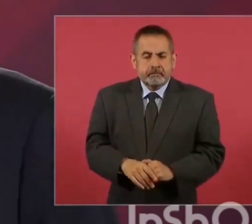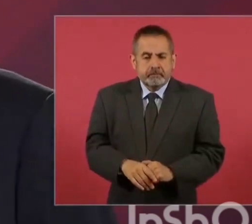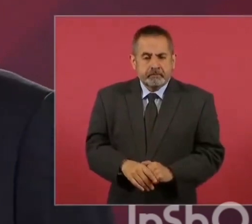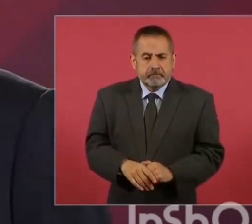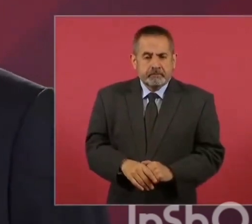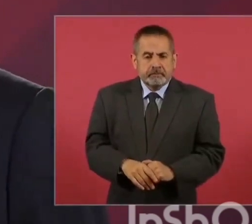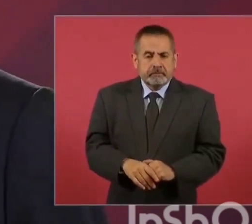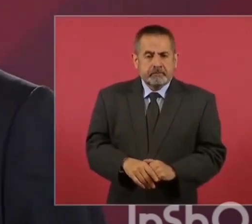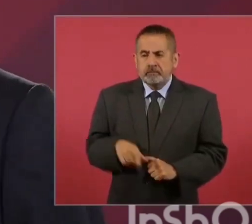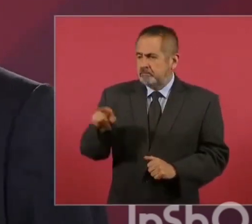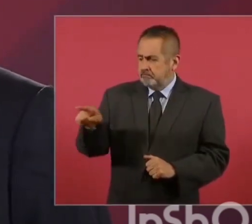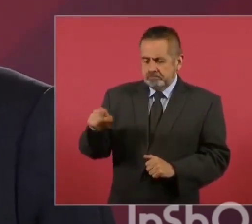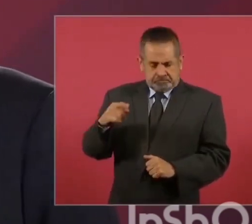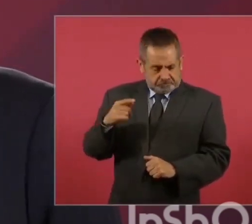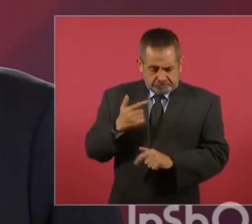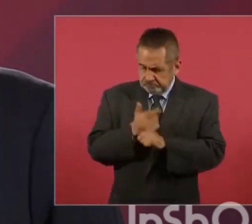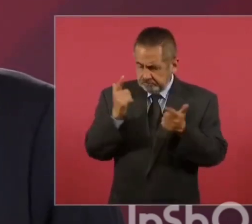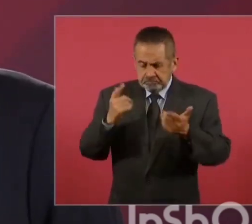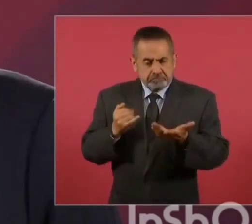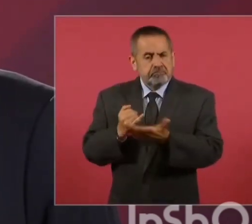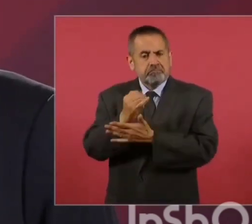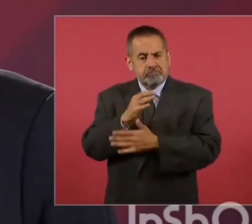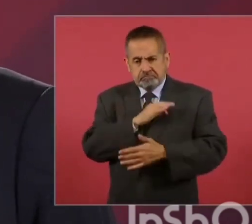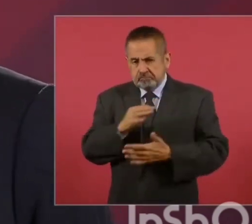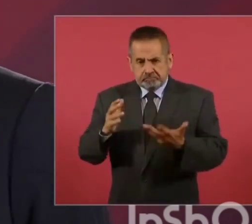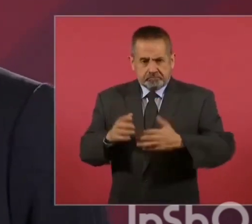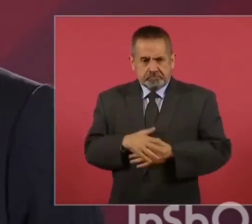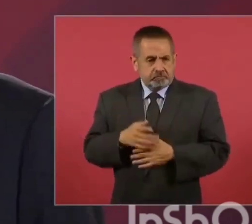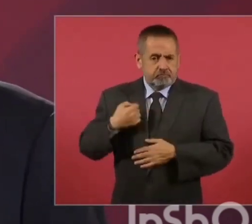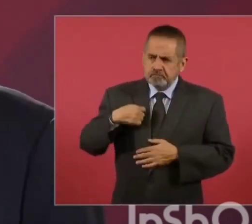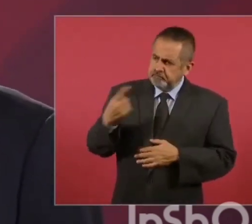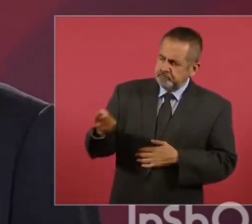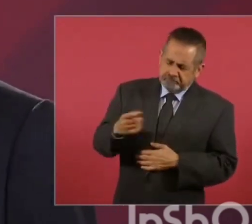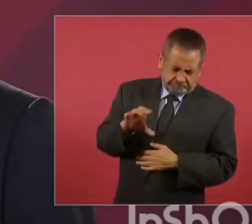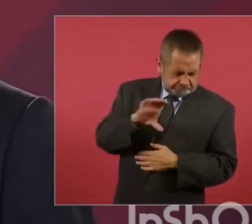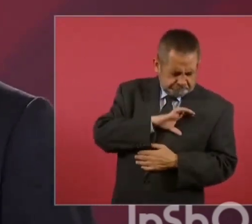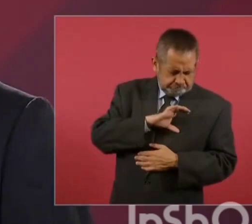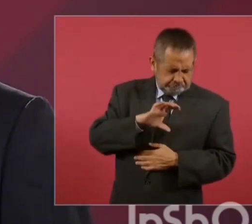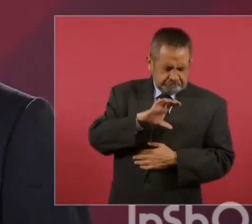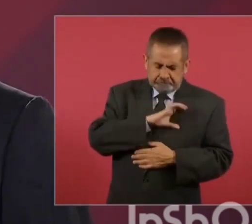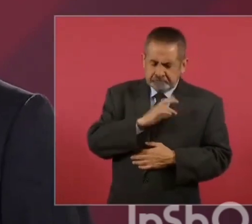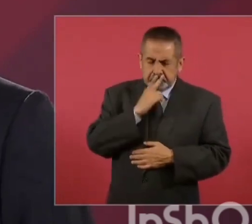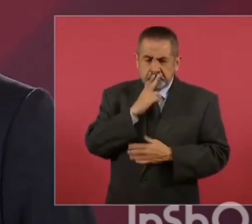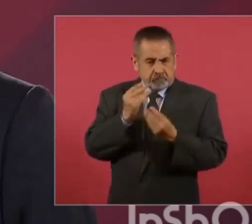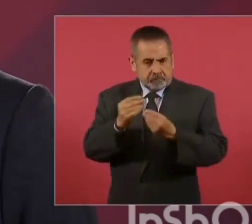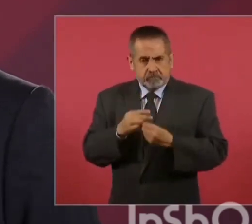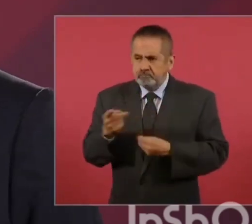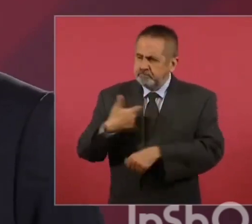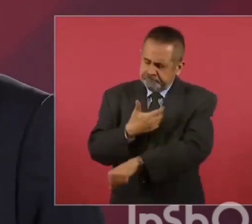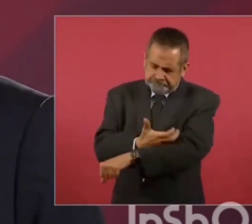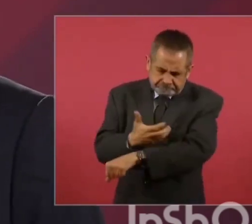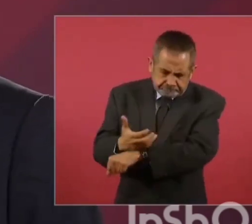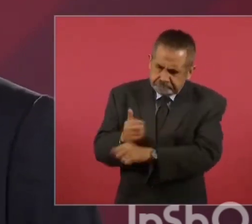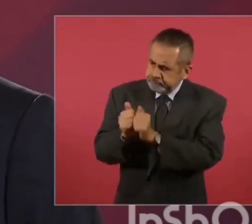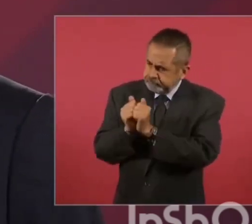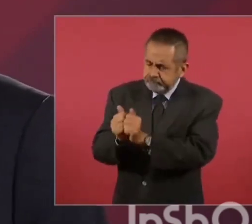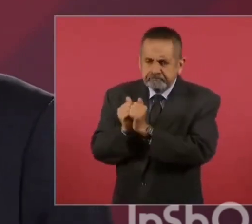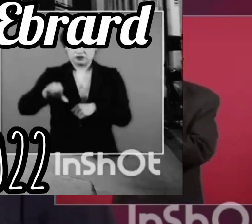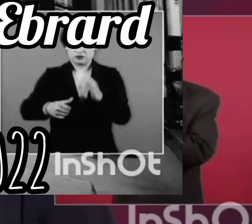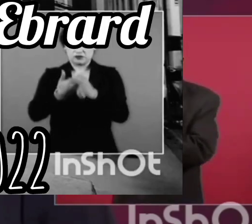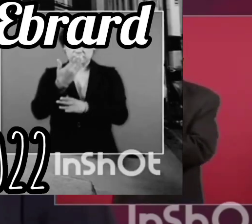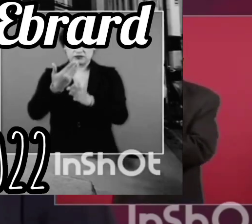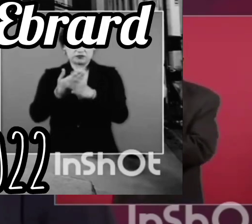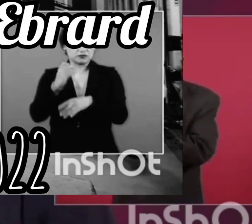está en libertad, lo estimamos mucho, es nuestro compañero, nuestro